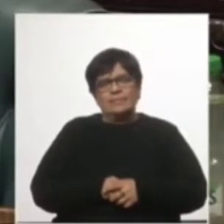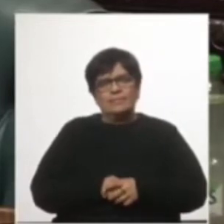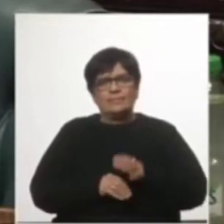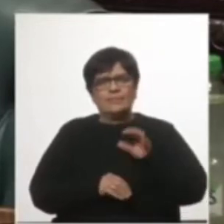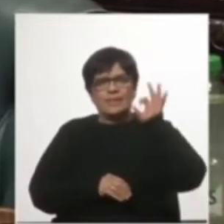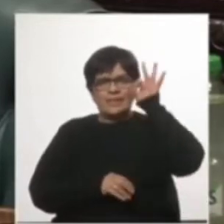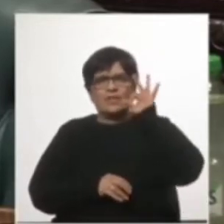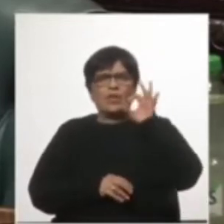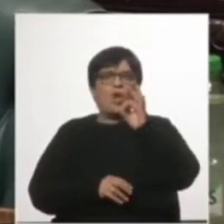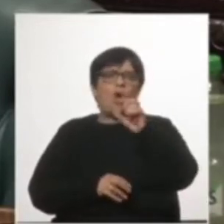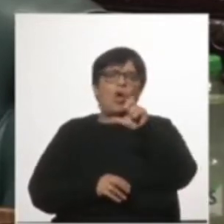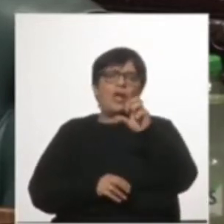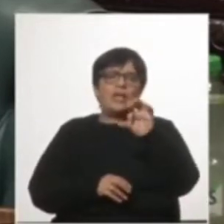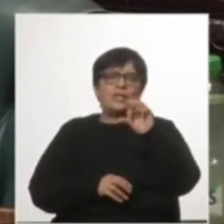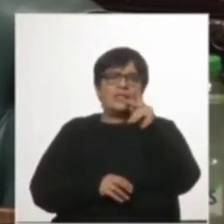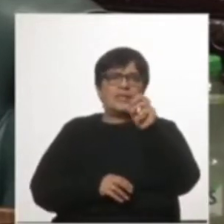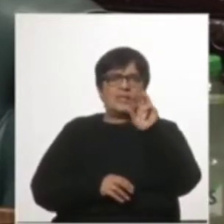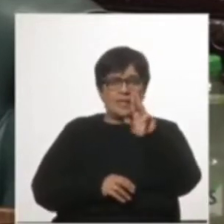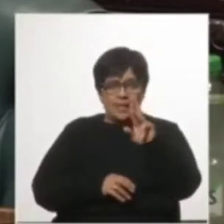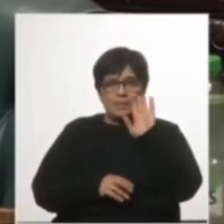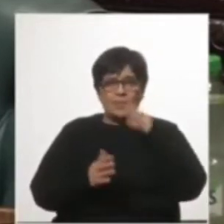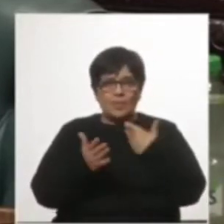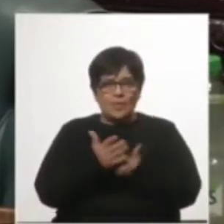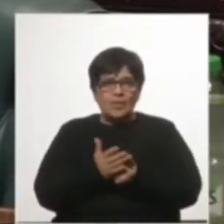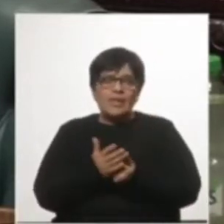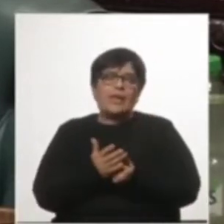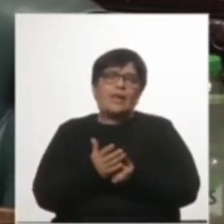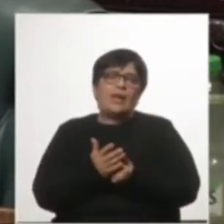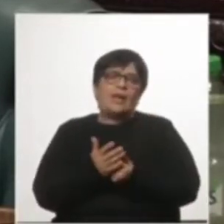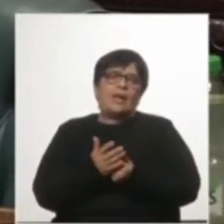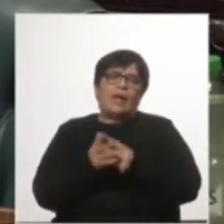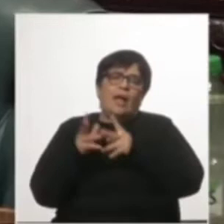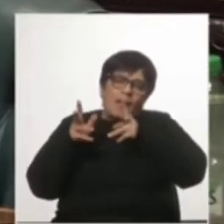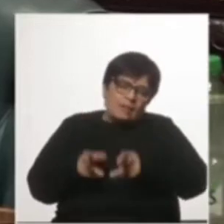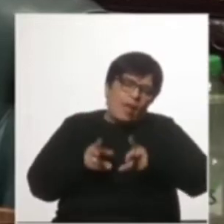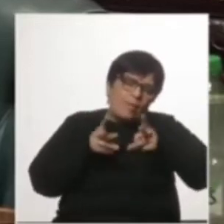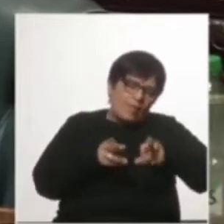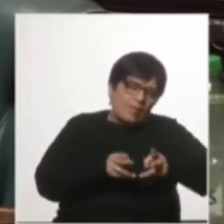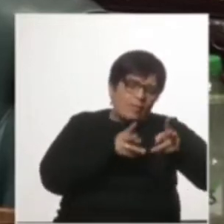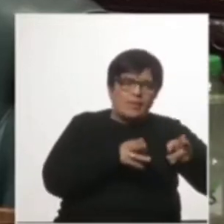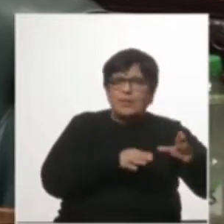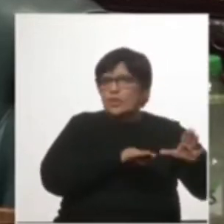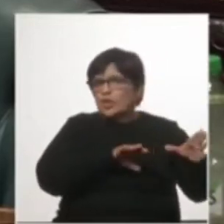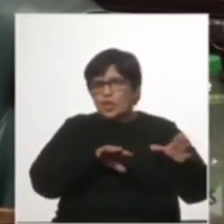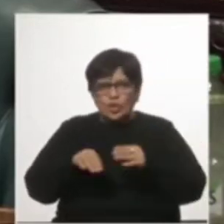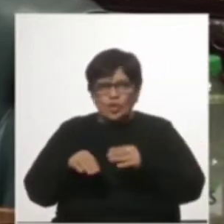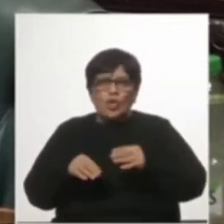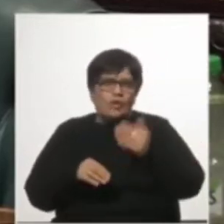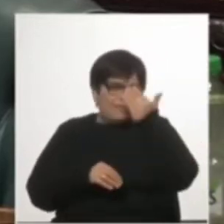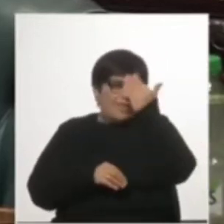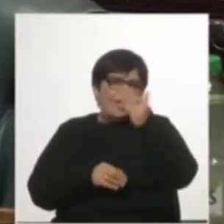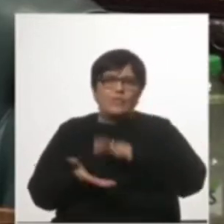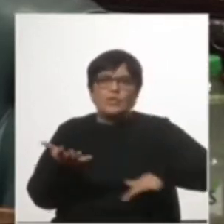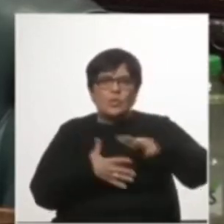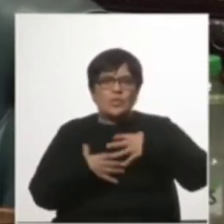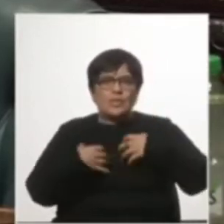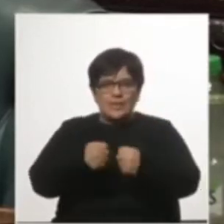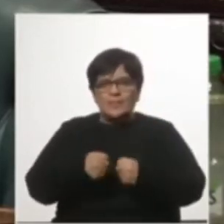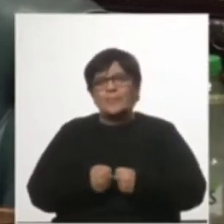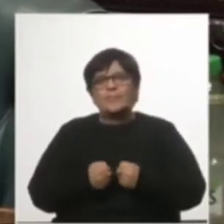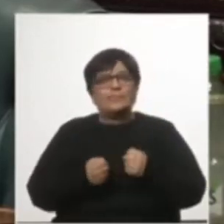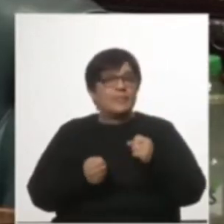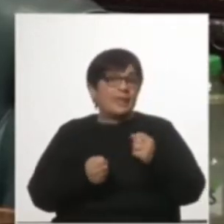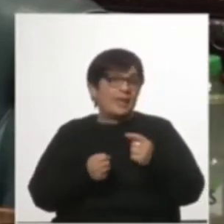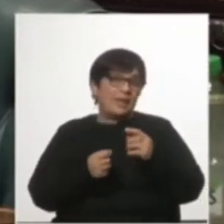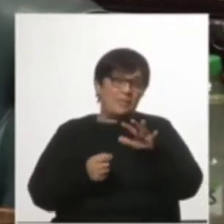senador Olesker planteaba una propuesta de periodización de lo que hemos vivido en el terreno sanitario, que hasta el